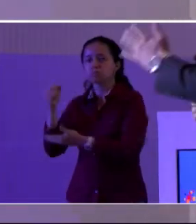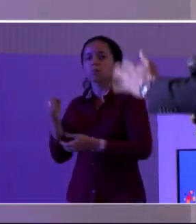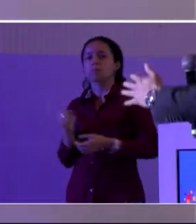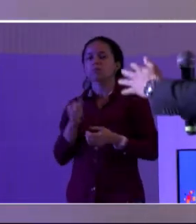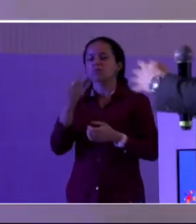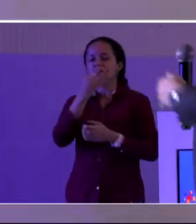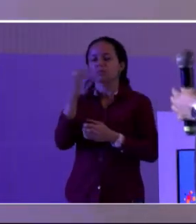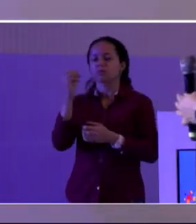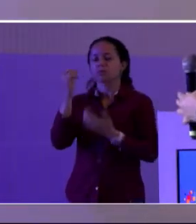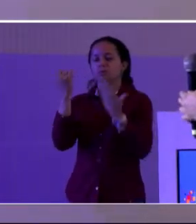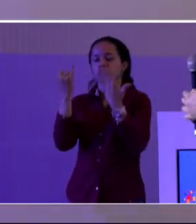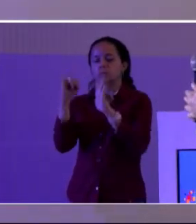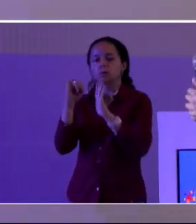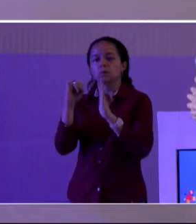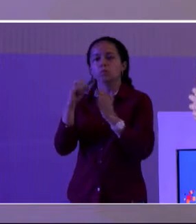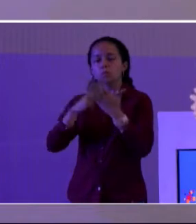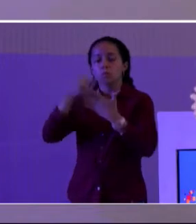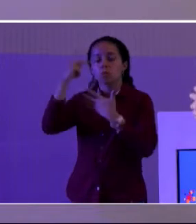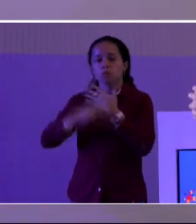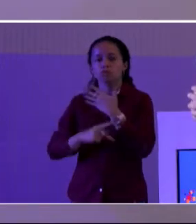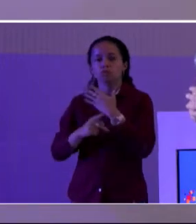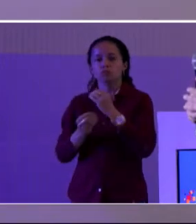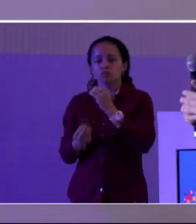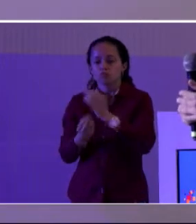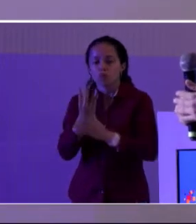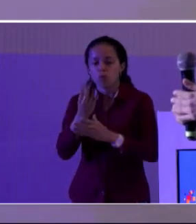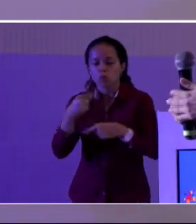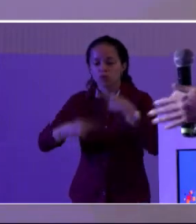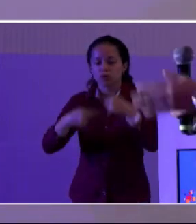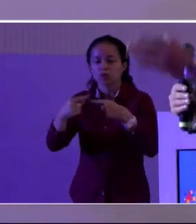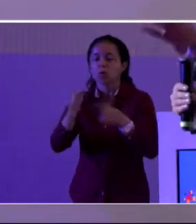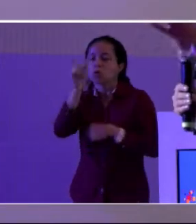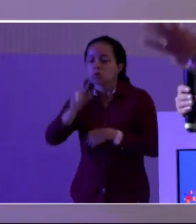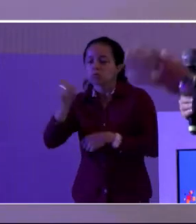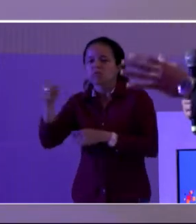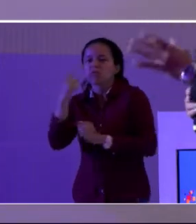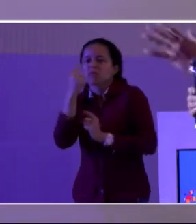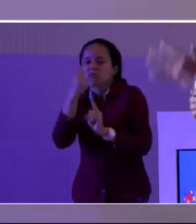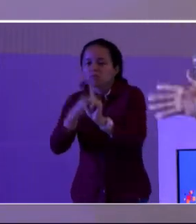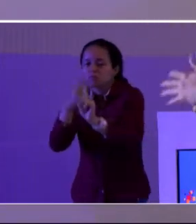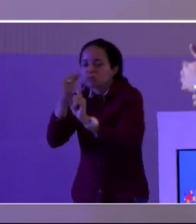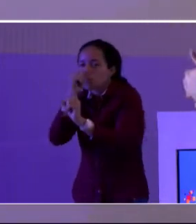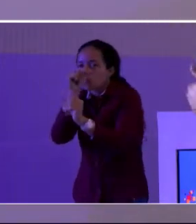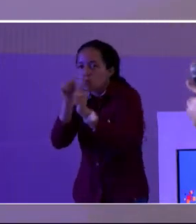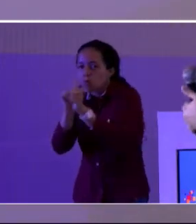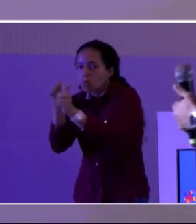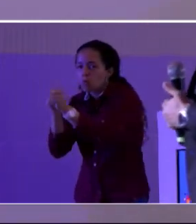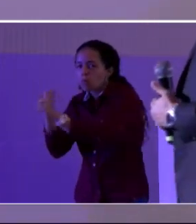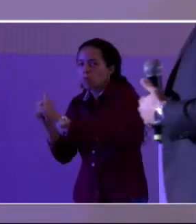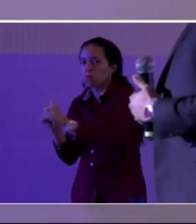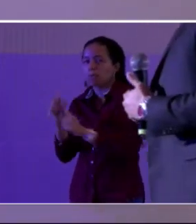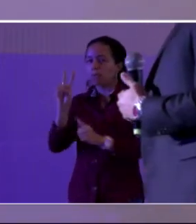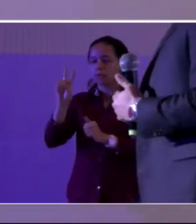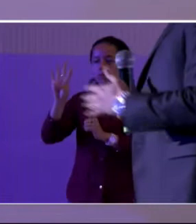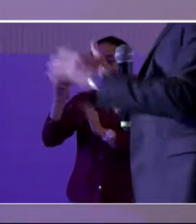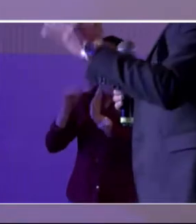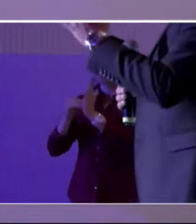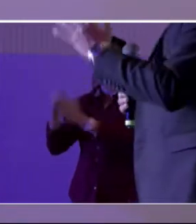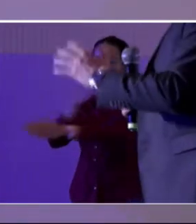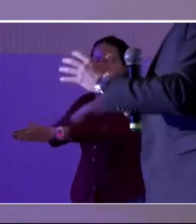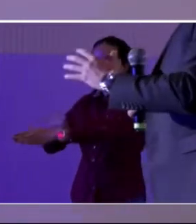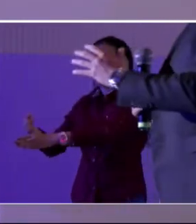de 360 proyectos productivos de carácter individual, con inversiones por más de 24.000 millones de pesos,